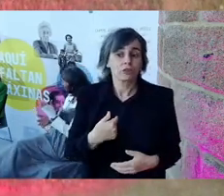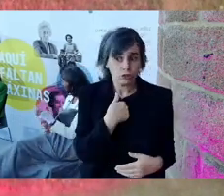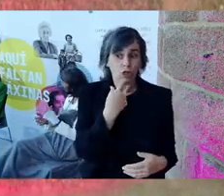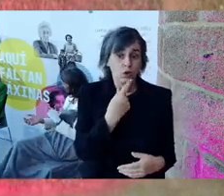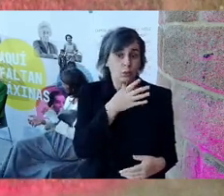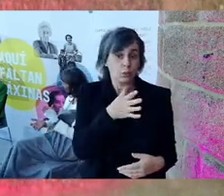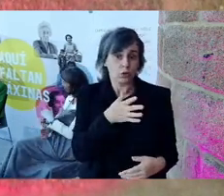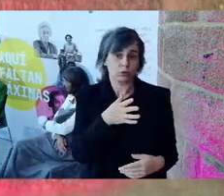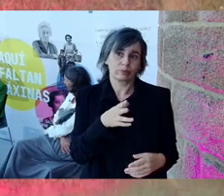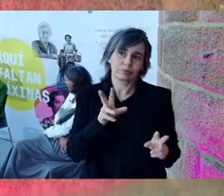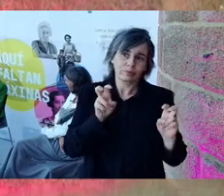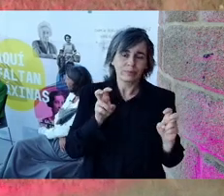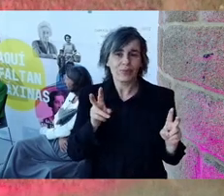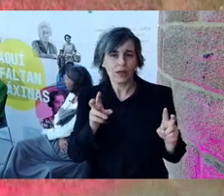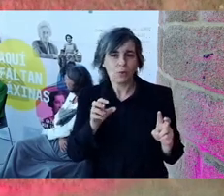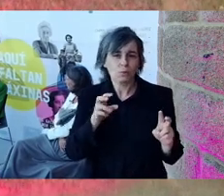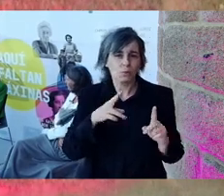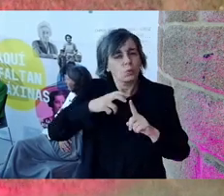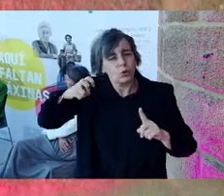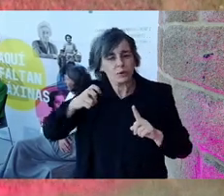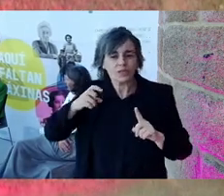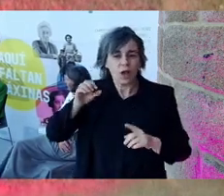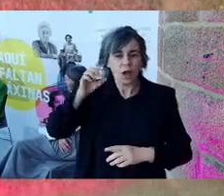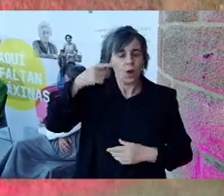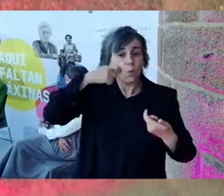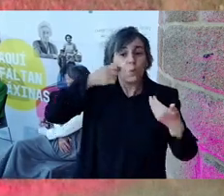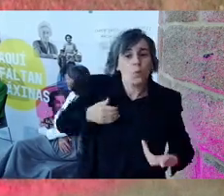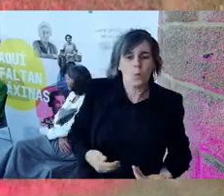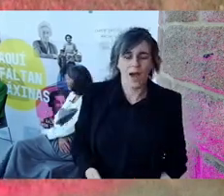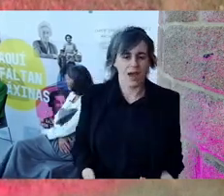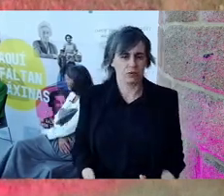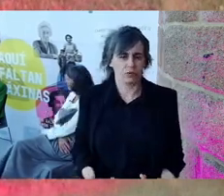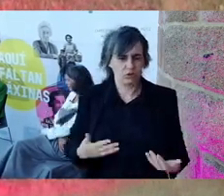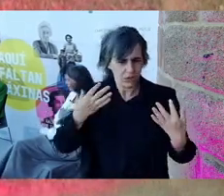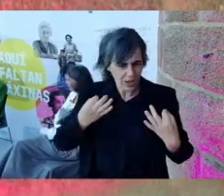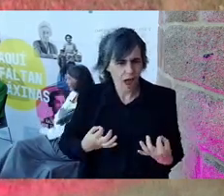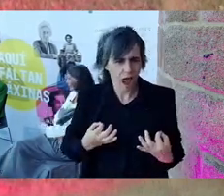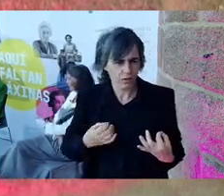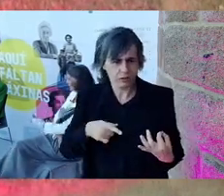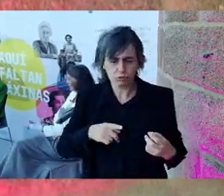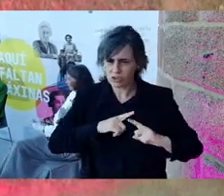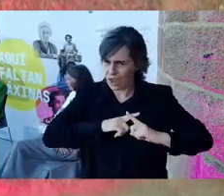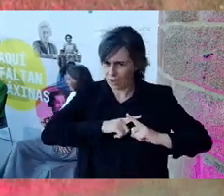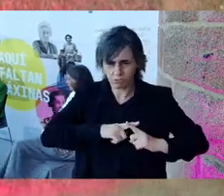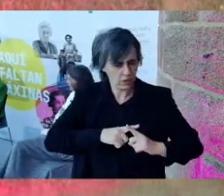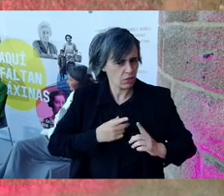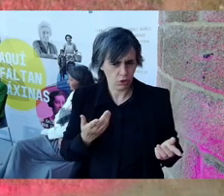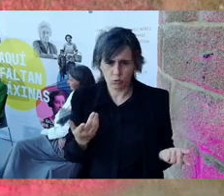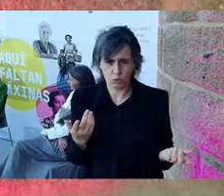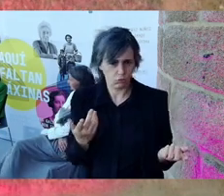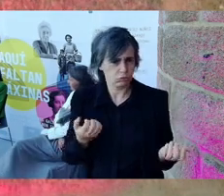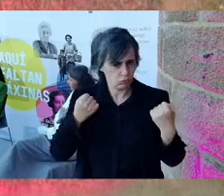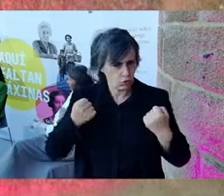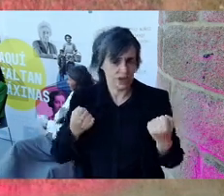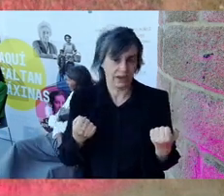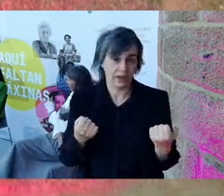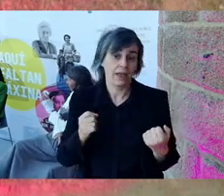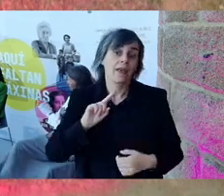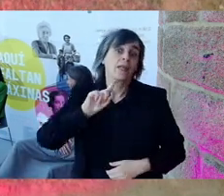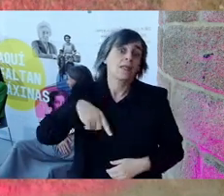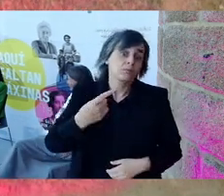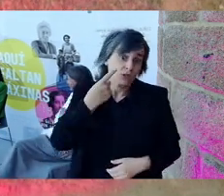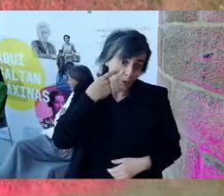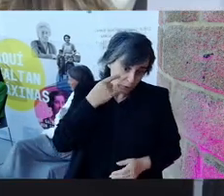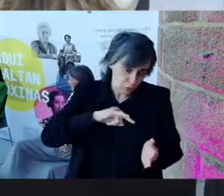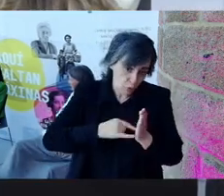lo digo por el aspecto humano que tiene, más allá de lo dinástico y de lo político, este sacrificio humano. Y luego veremos cómo lo